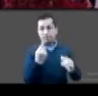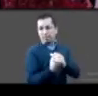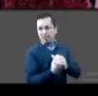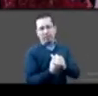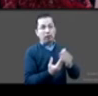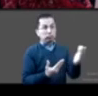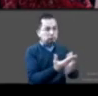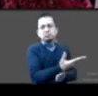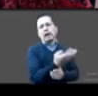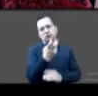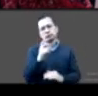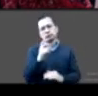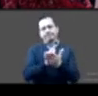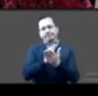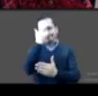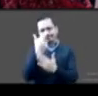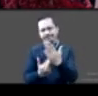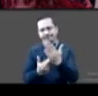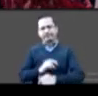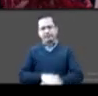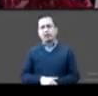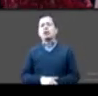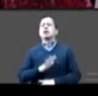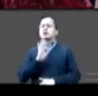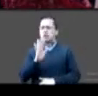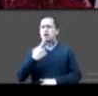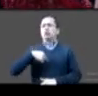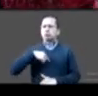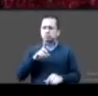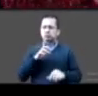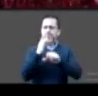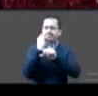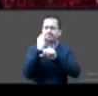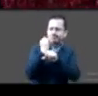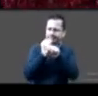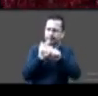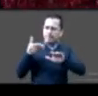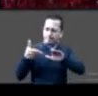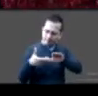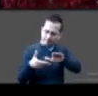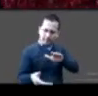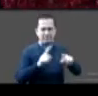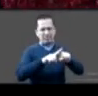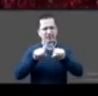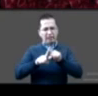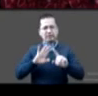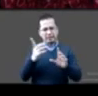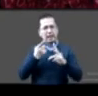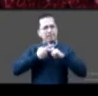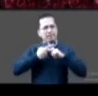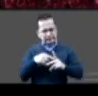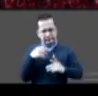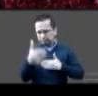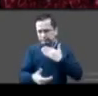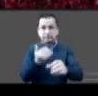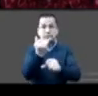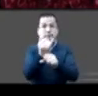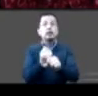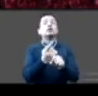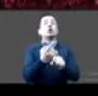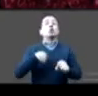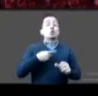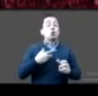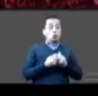investigación iniciadas y de hecho estas las estamos trabajando de manera muy coordinada con un grupo